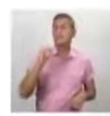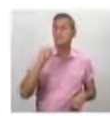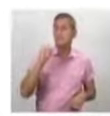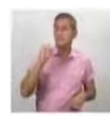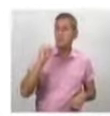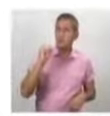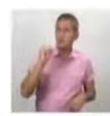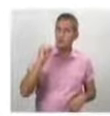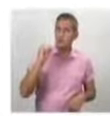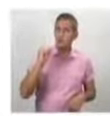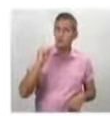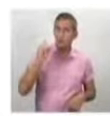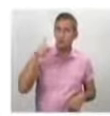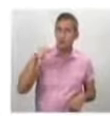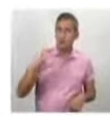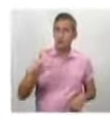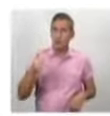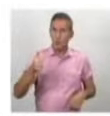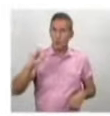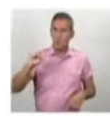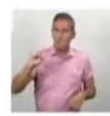procariota y a la eucariota.